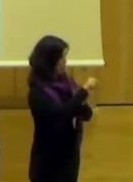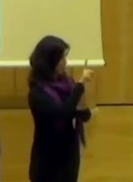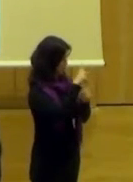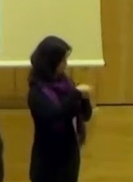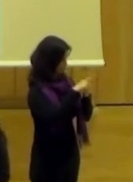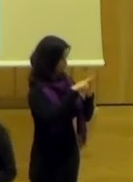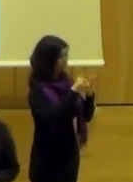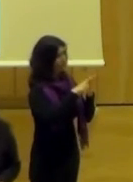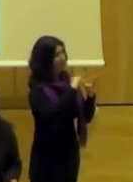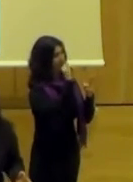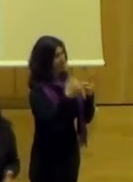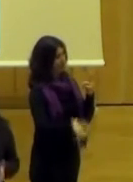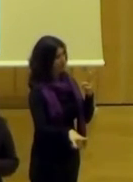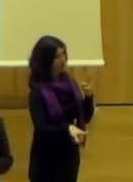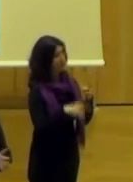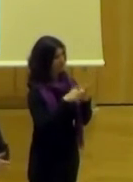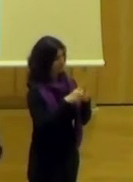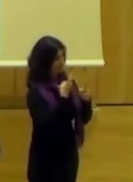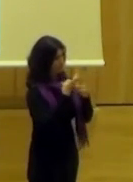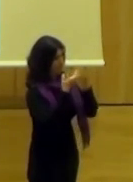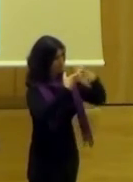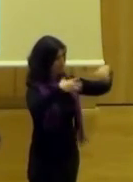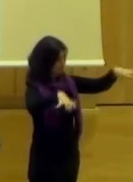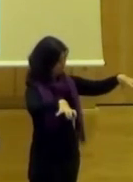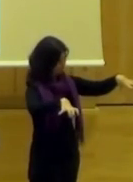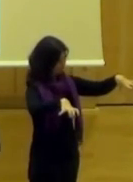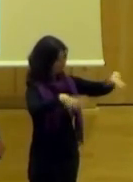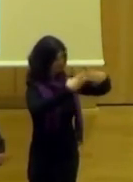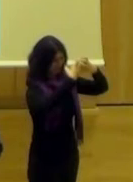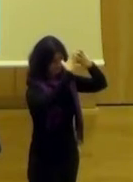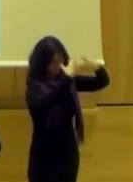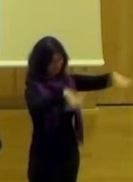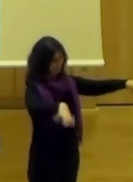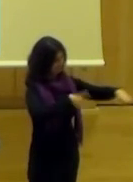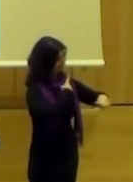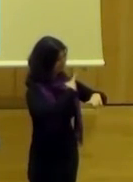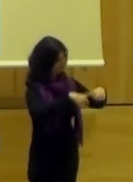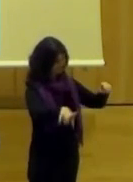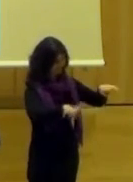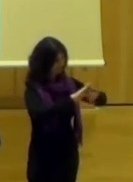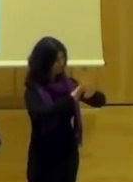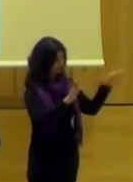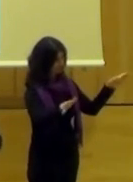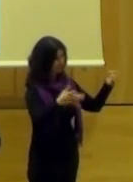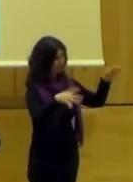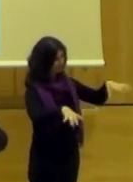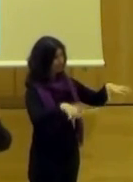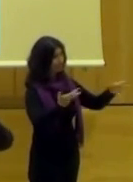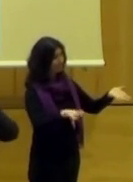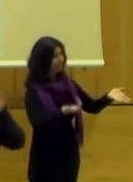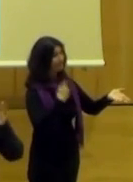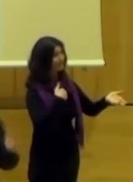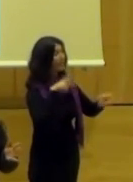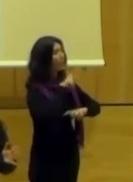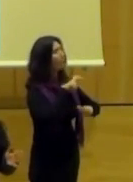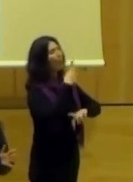Distrito Norte, y el otro es el Jairín. Como veréis, son dos barrios absolutamente distintos, y por eso nosotros, en